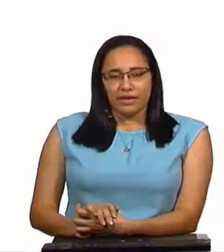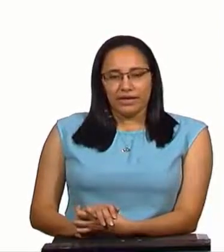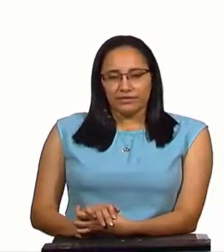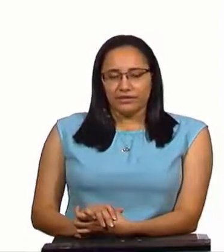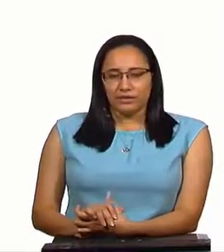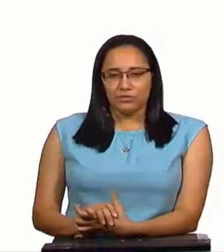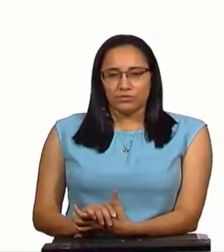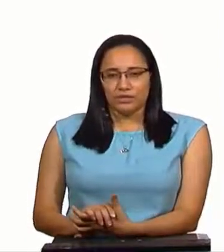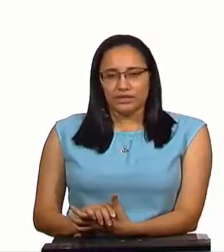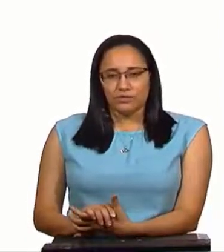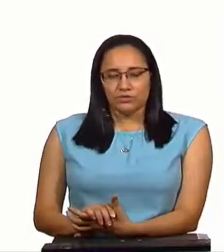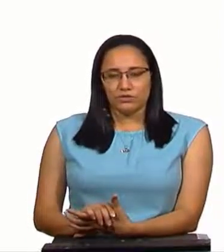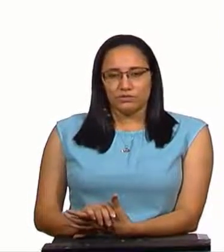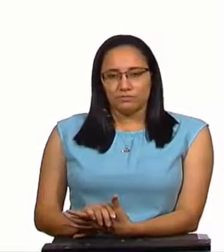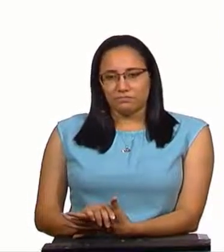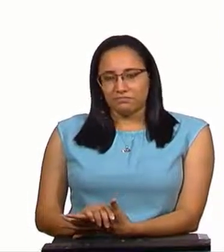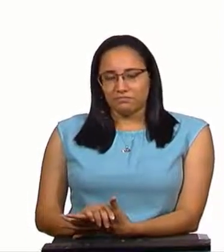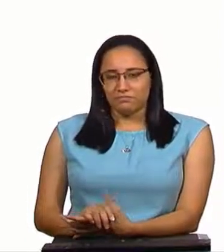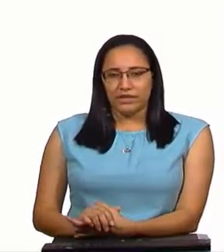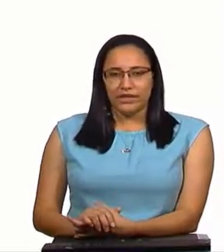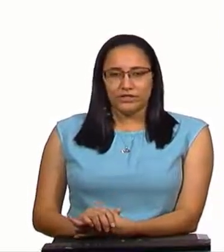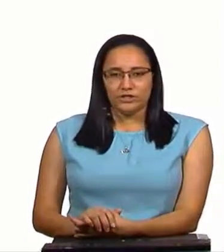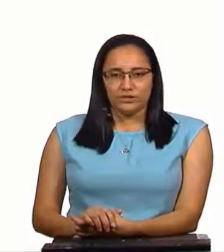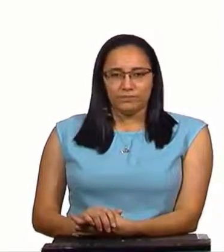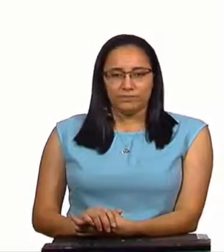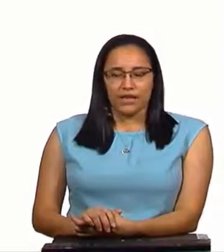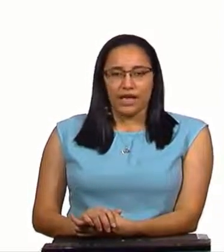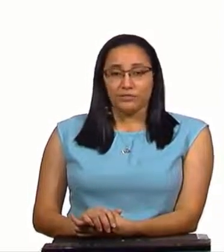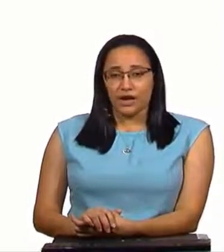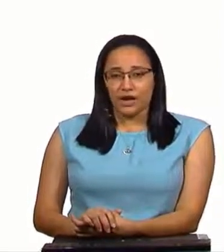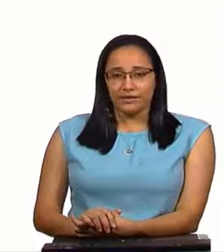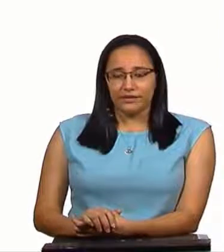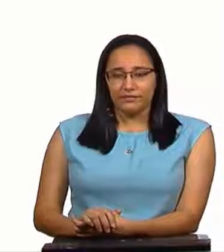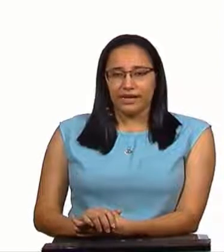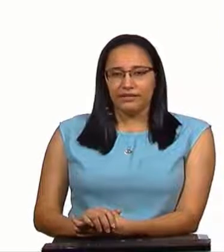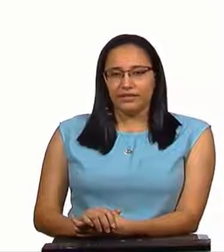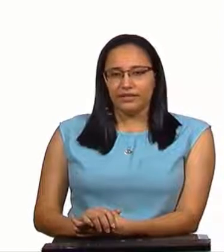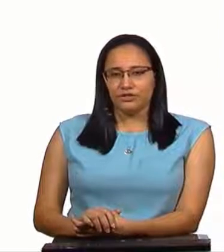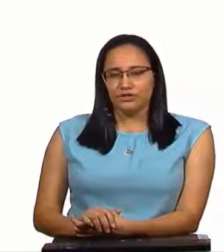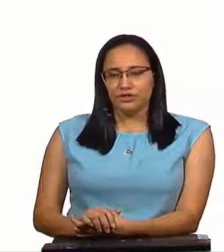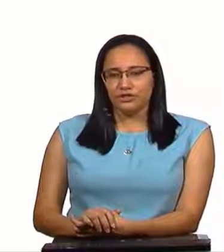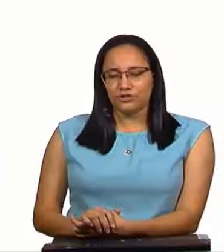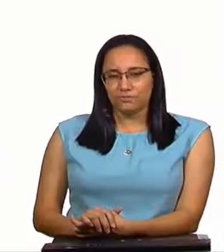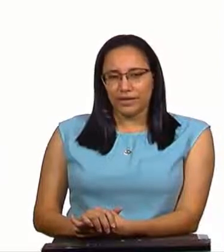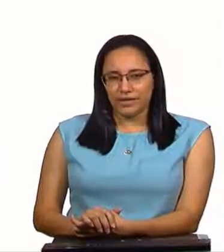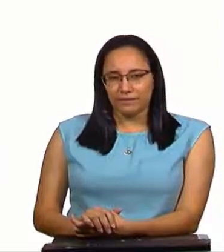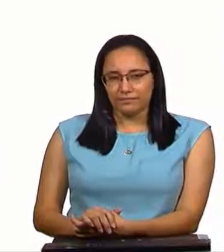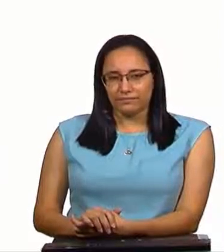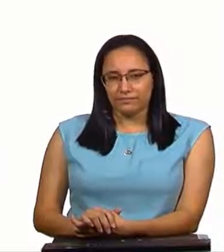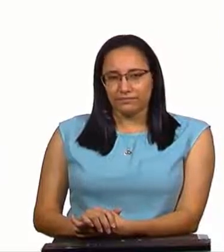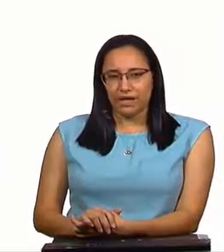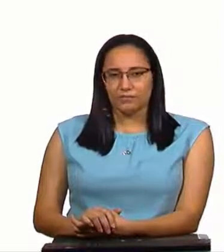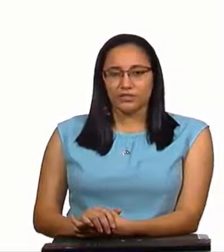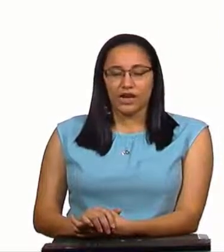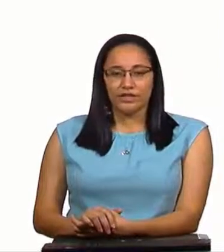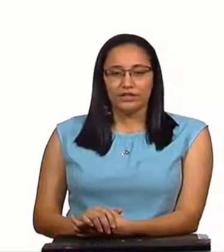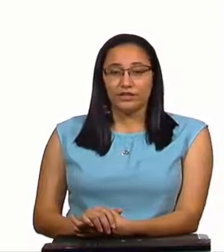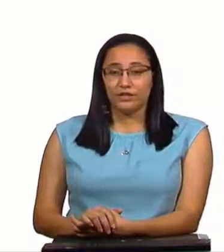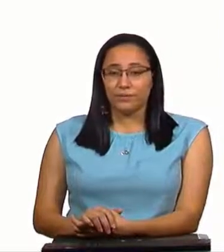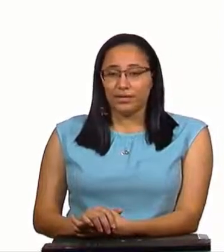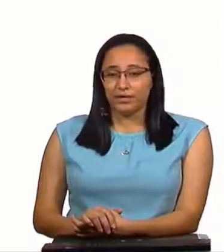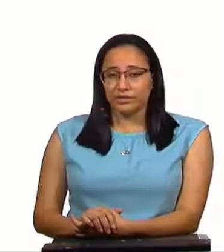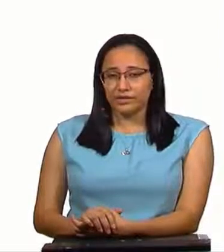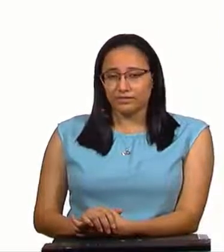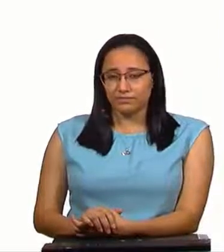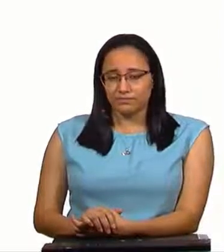una imagen de cómo utilizamos el should. I'm tired. I think you should go to bed. I'm tired.